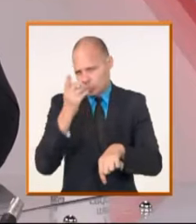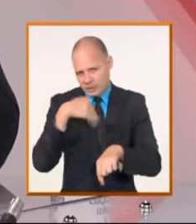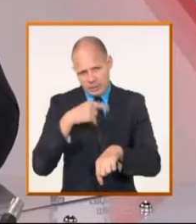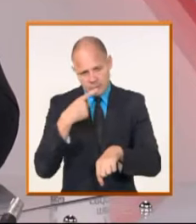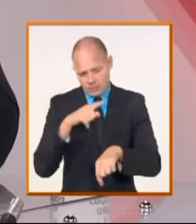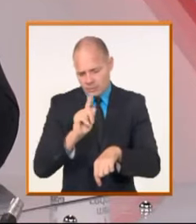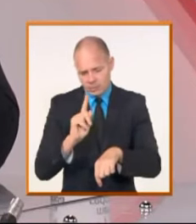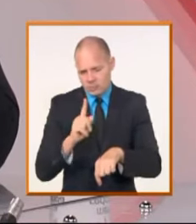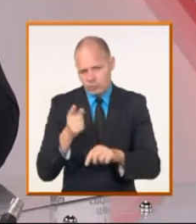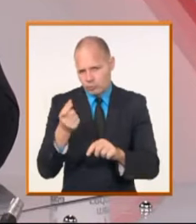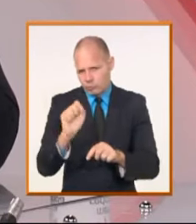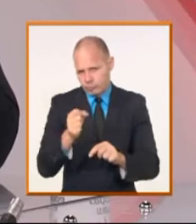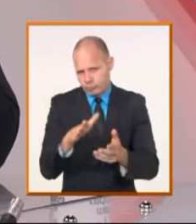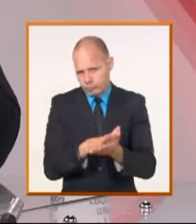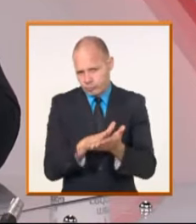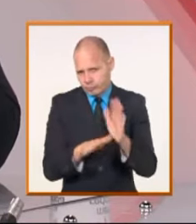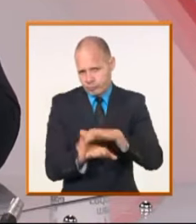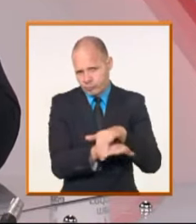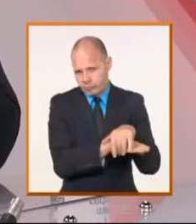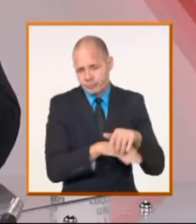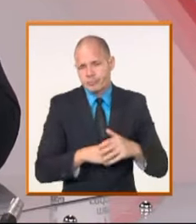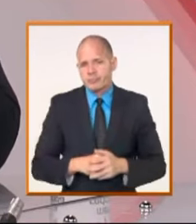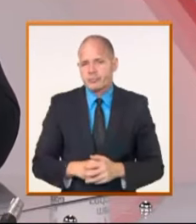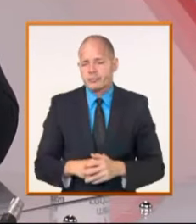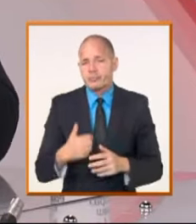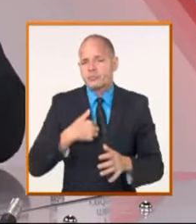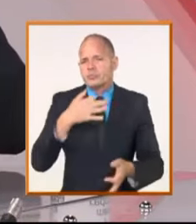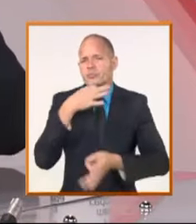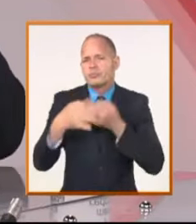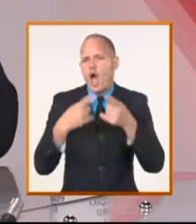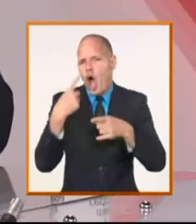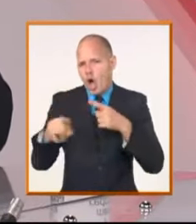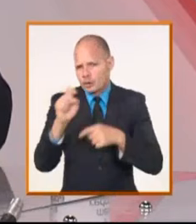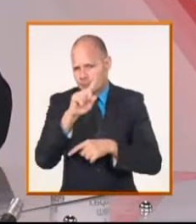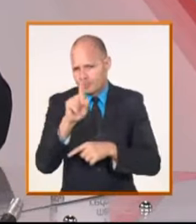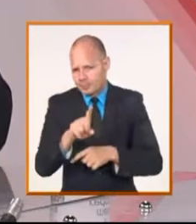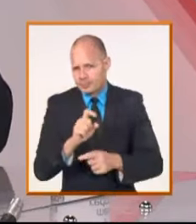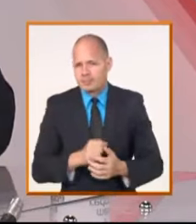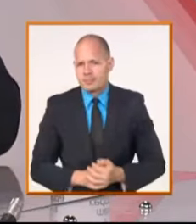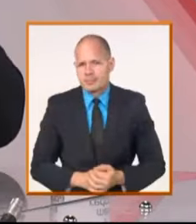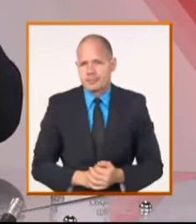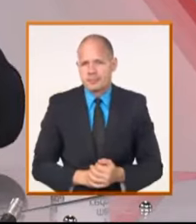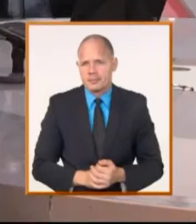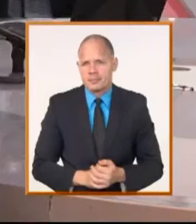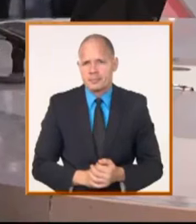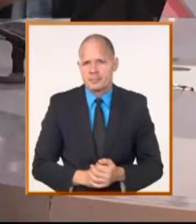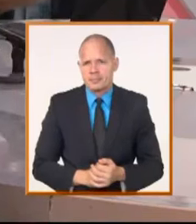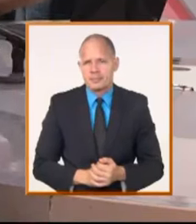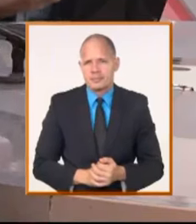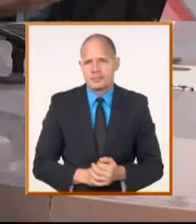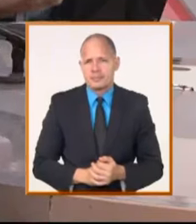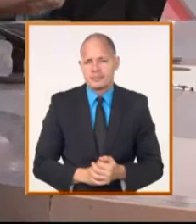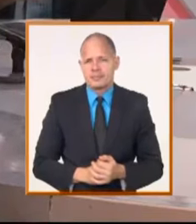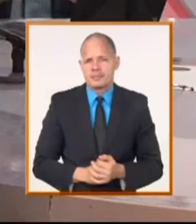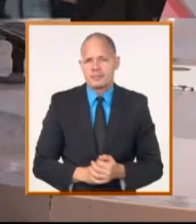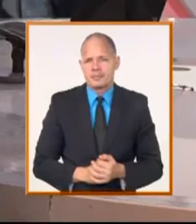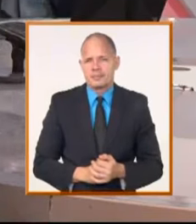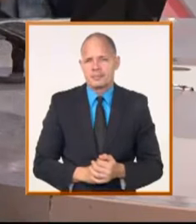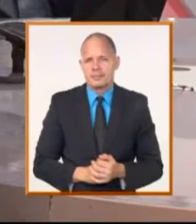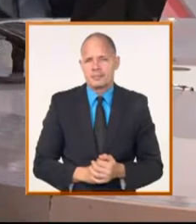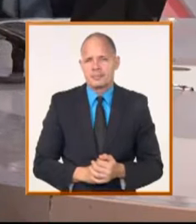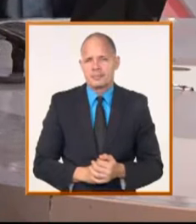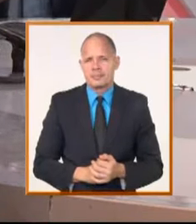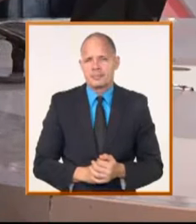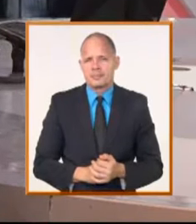interesante y me gustaría conocer tu opinión, Ernesto, y es, vamos a decir, la reacción que hay ya, dada